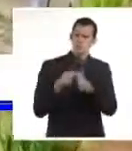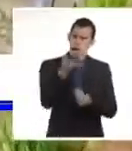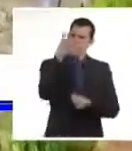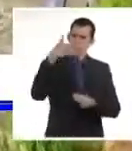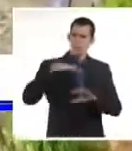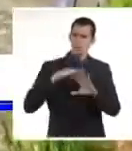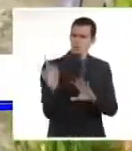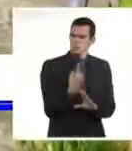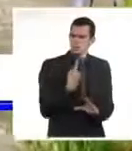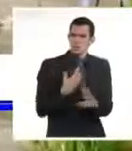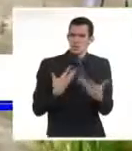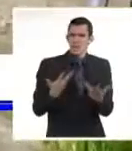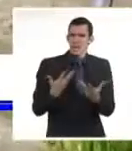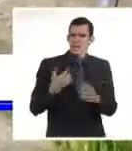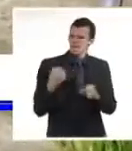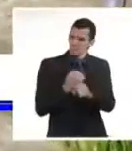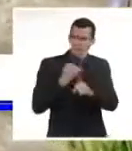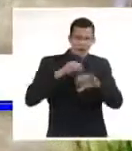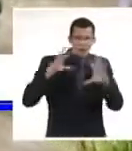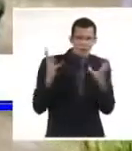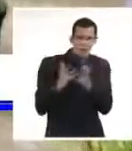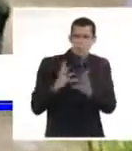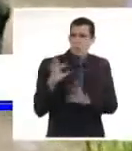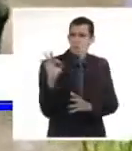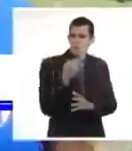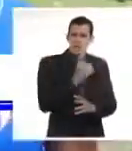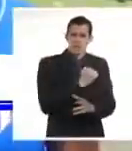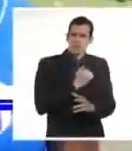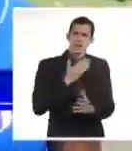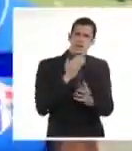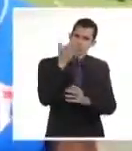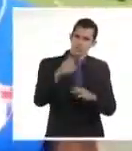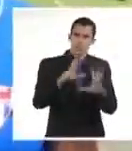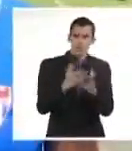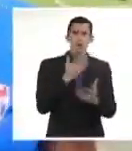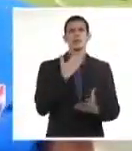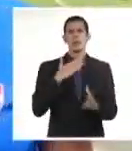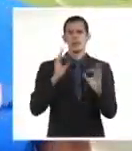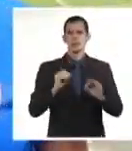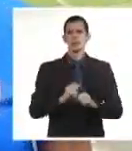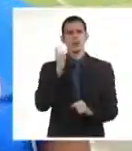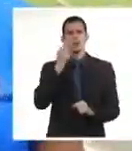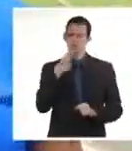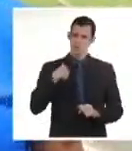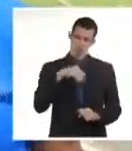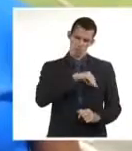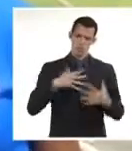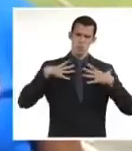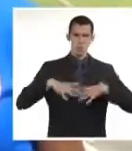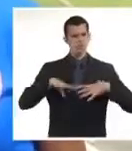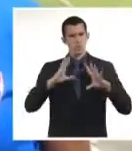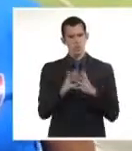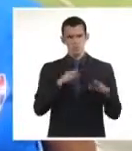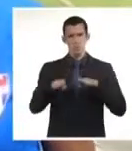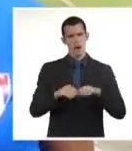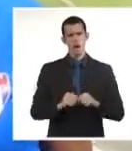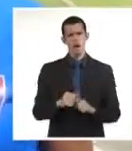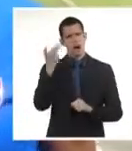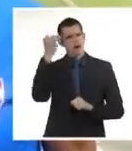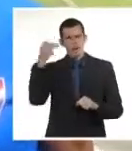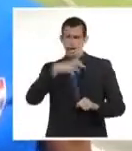es uno que pensó que estábamos esperando está dentro de estas competiciones me siento preparada estamos preparados para esto